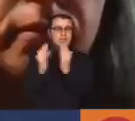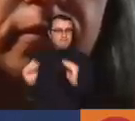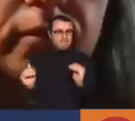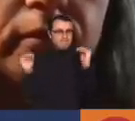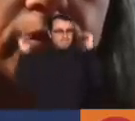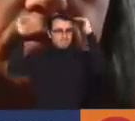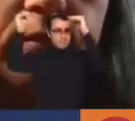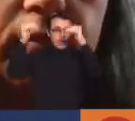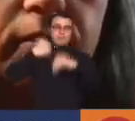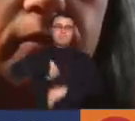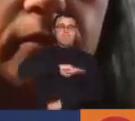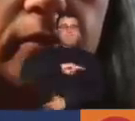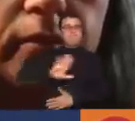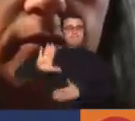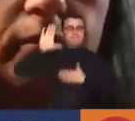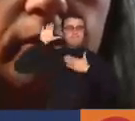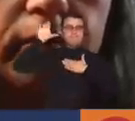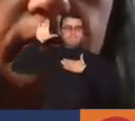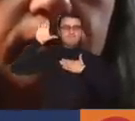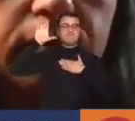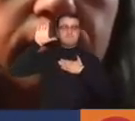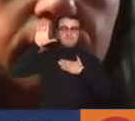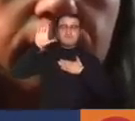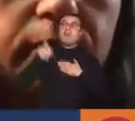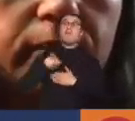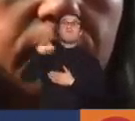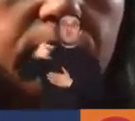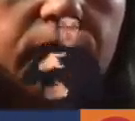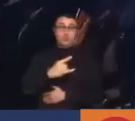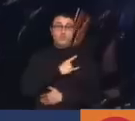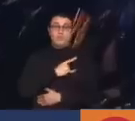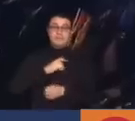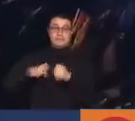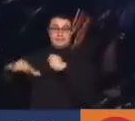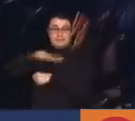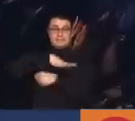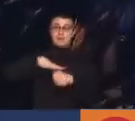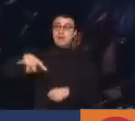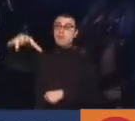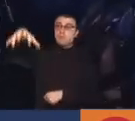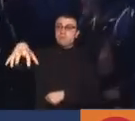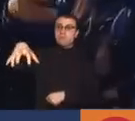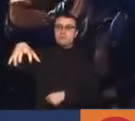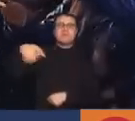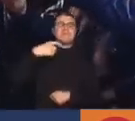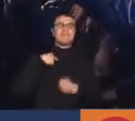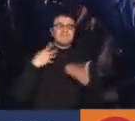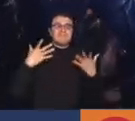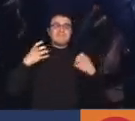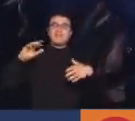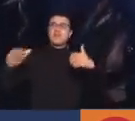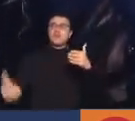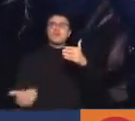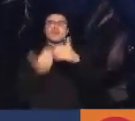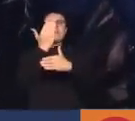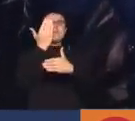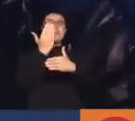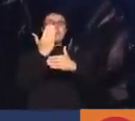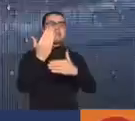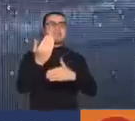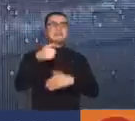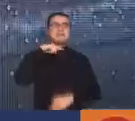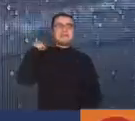nos comprometimos, allí donde está la sede de la Universidad Distrital, que no me dejaron inaugurar a pesar de que yo fui que la